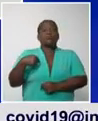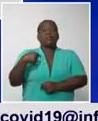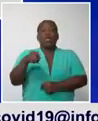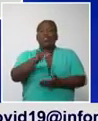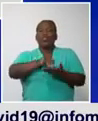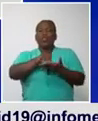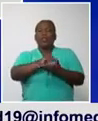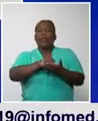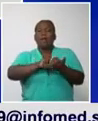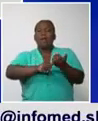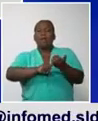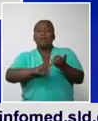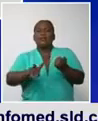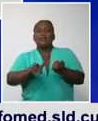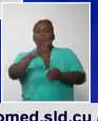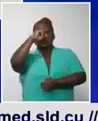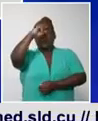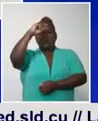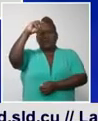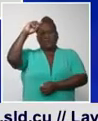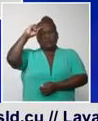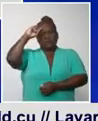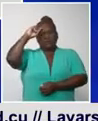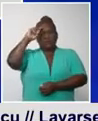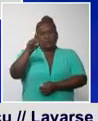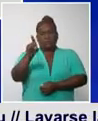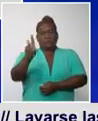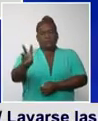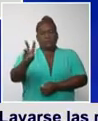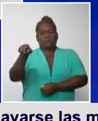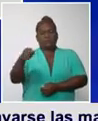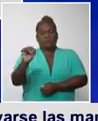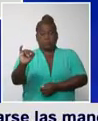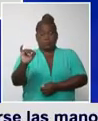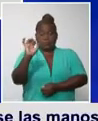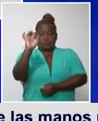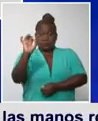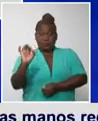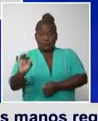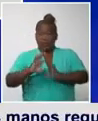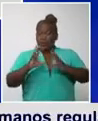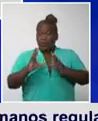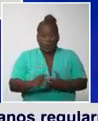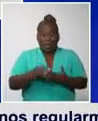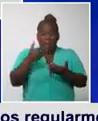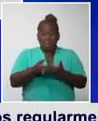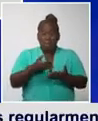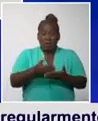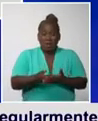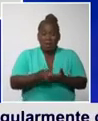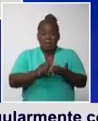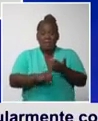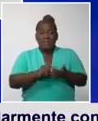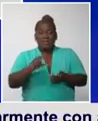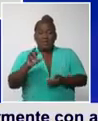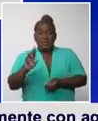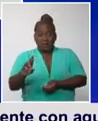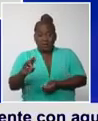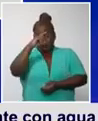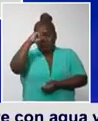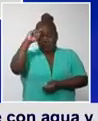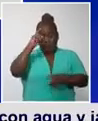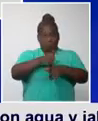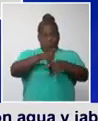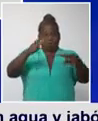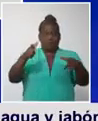de Santi Espíritu, que el 13,6% de todas las muestras procesadas resultaron positivas a la COVID.